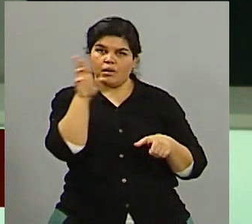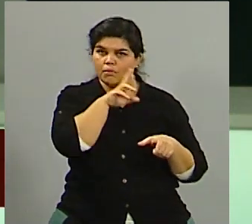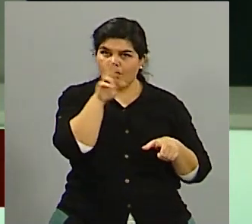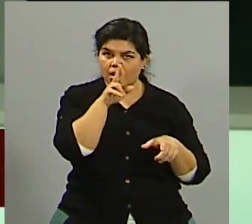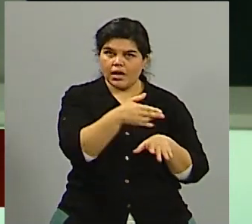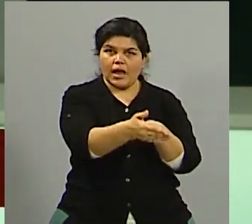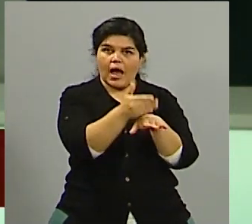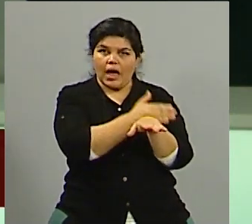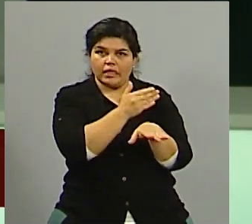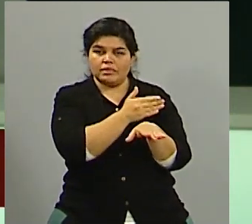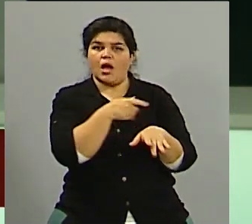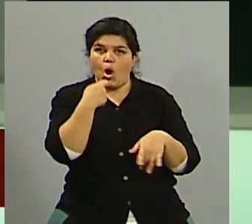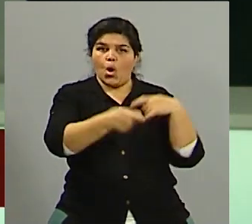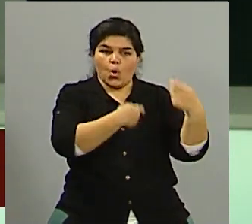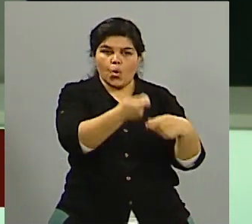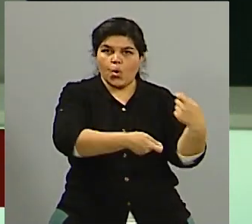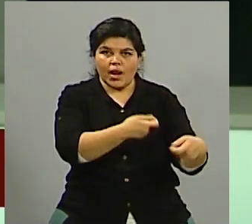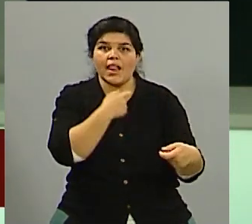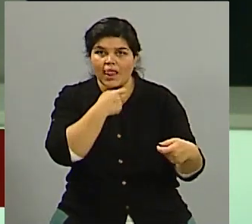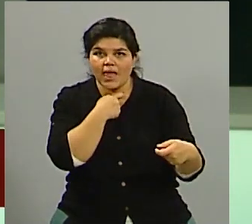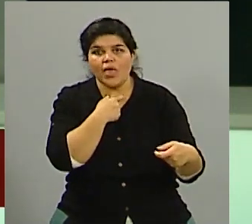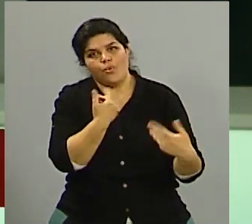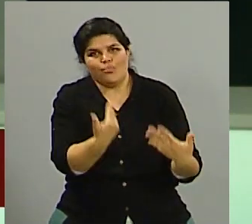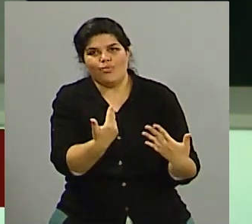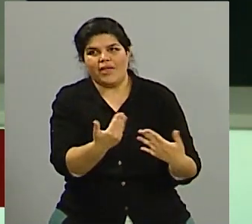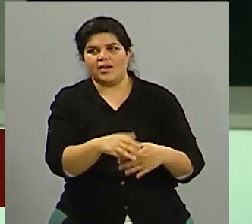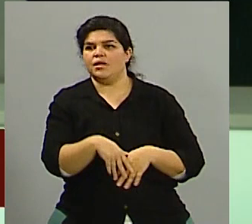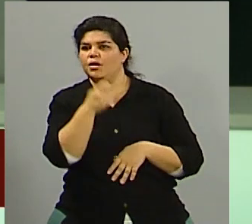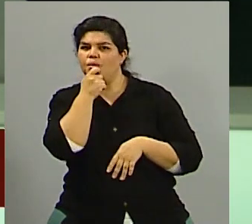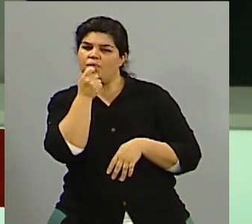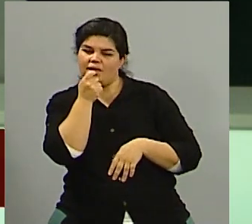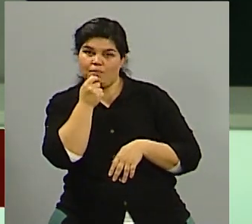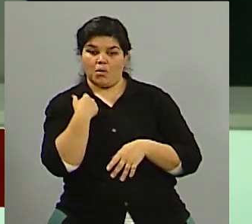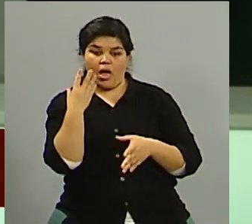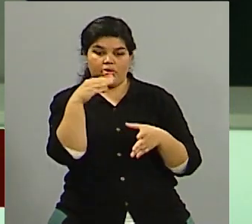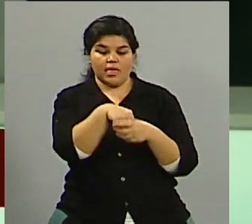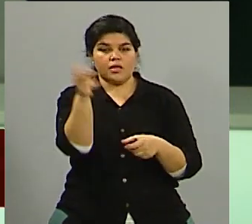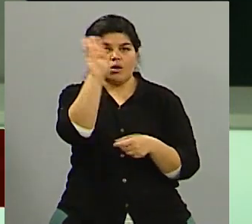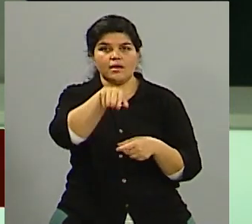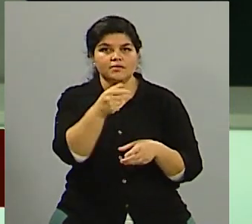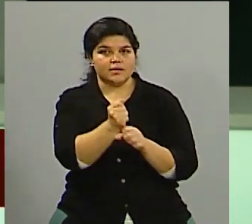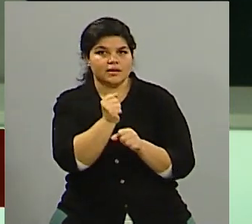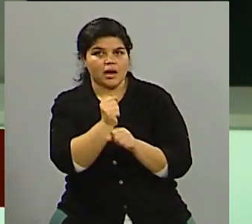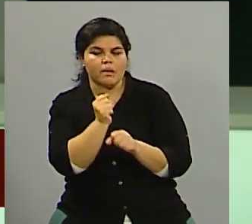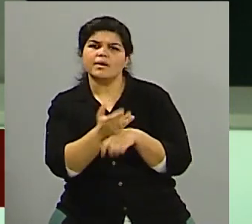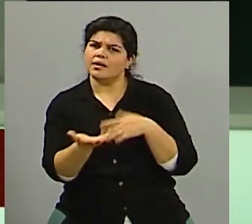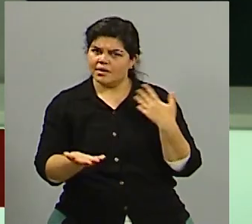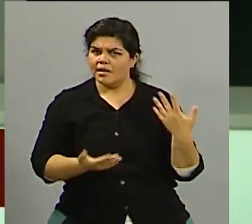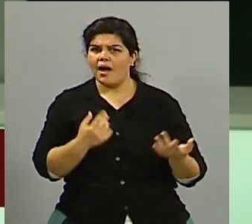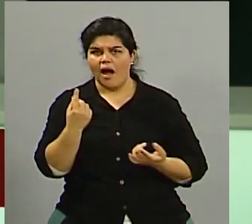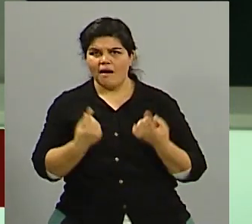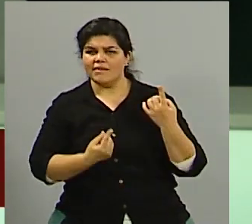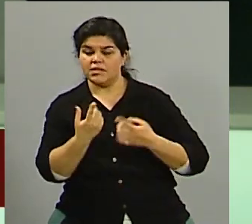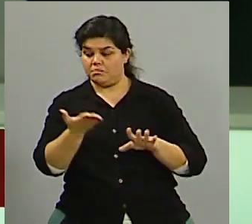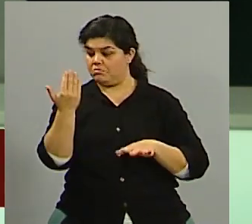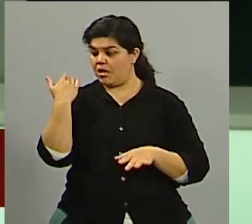Existe mucho cuando uno trabaja en la ANSES, digamos, ¿no? La intranquilidad, porque esto que yo digo que se transformó en ley